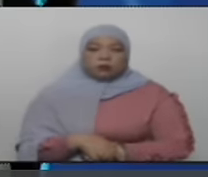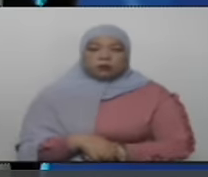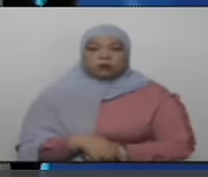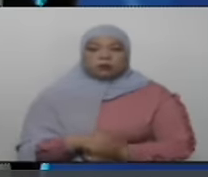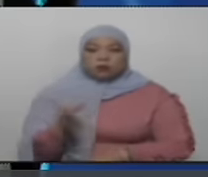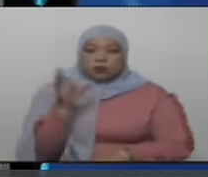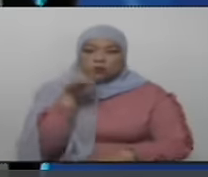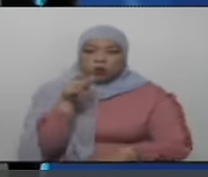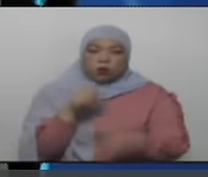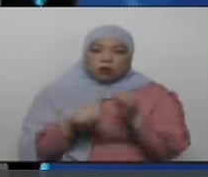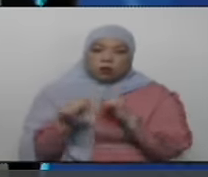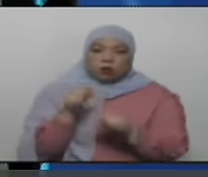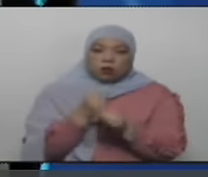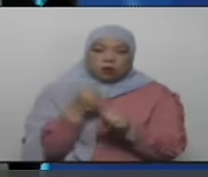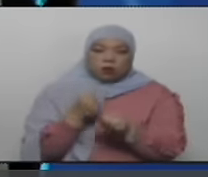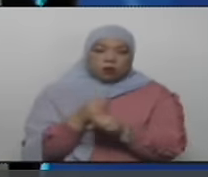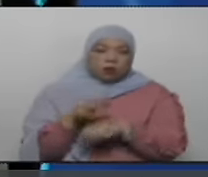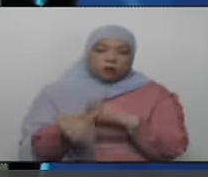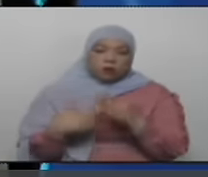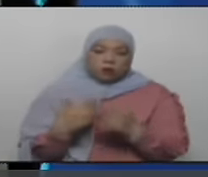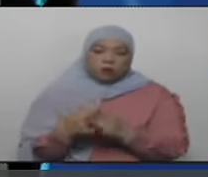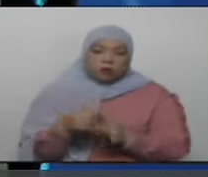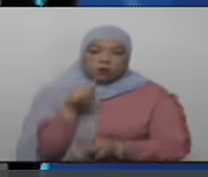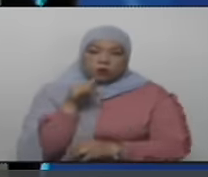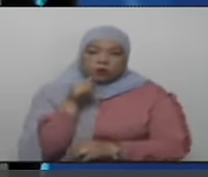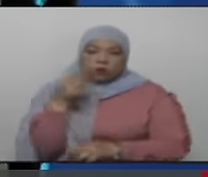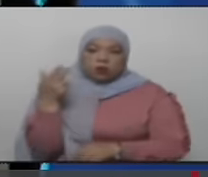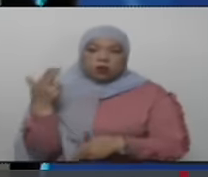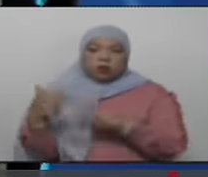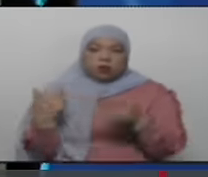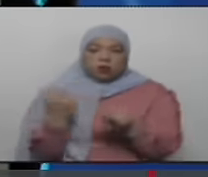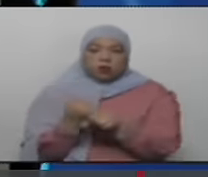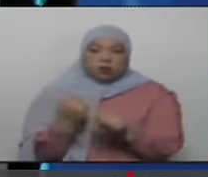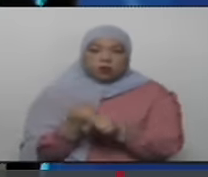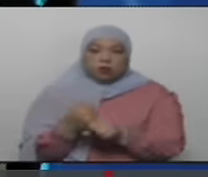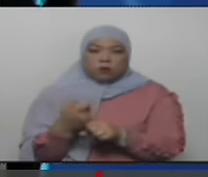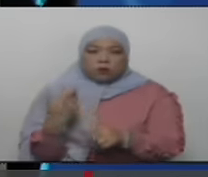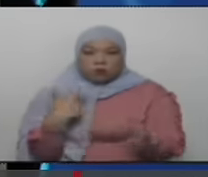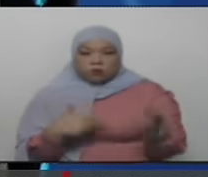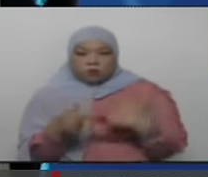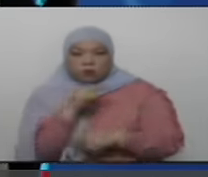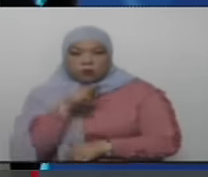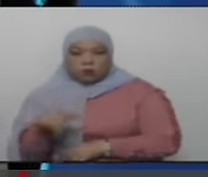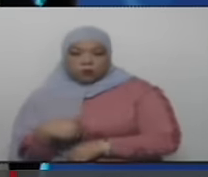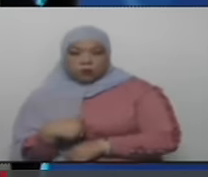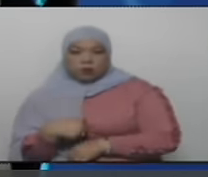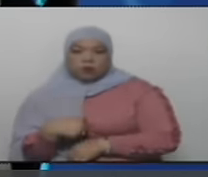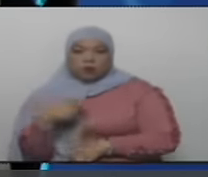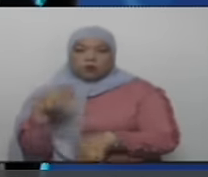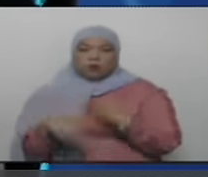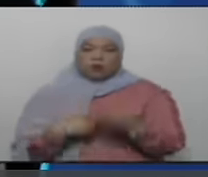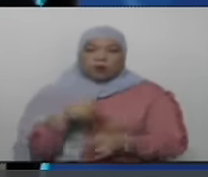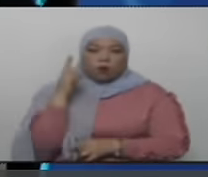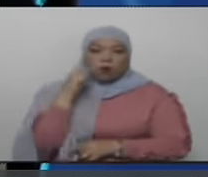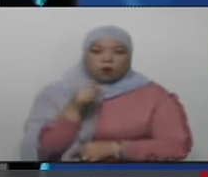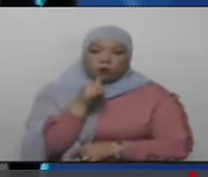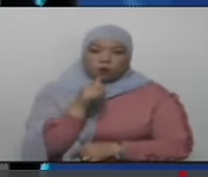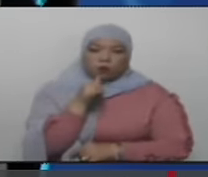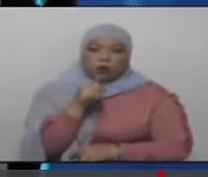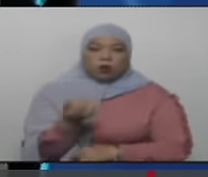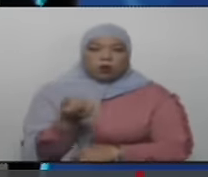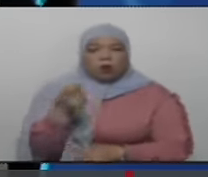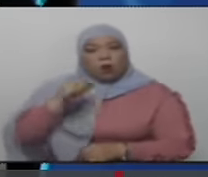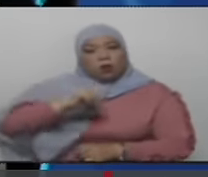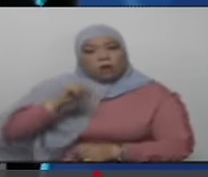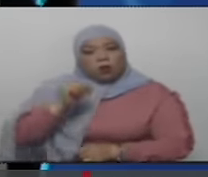detenidos, quizás hubieran sido abatidos por el fuego patriota de la Fuerza Armada Nacional Bolivariana, de la